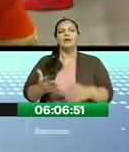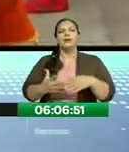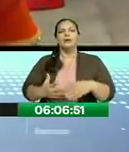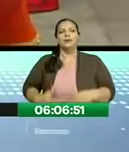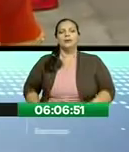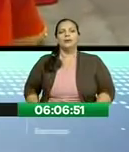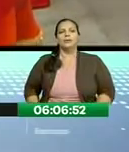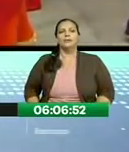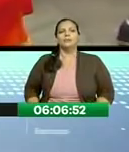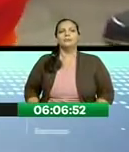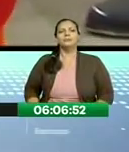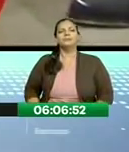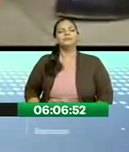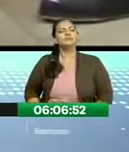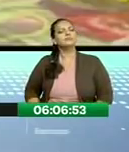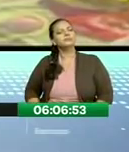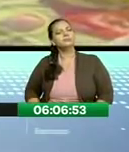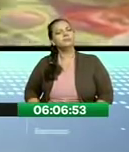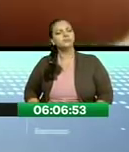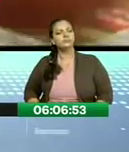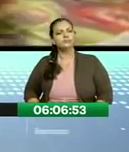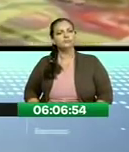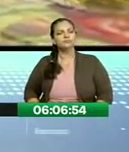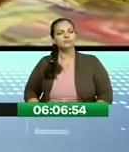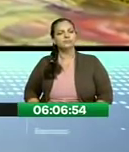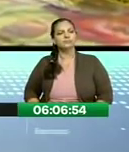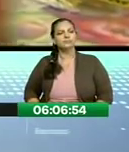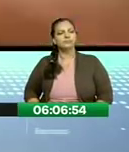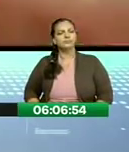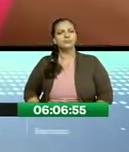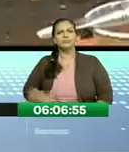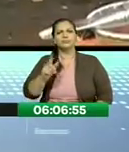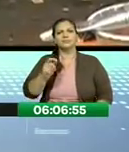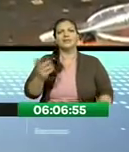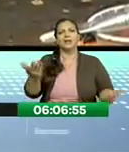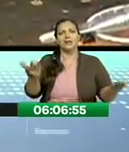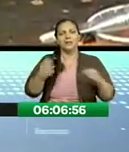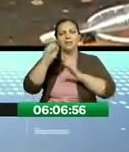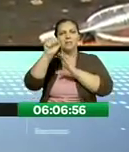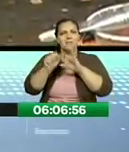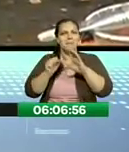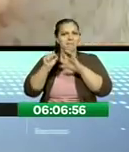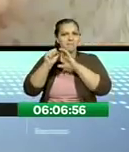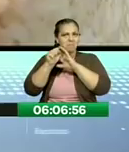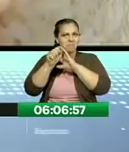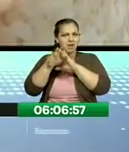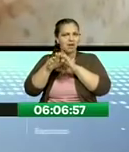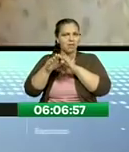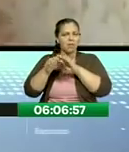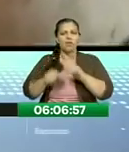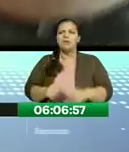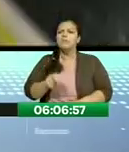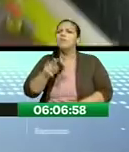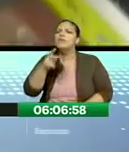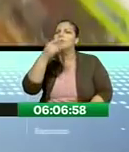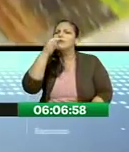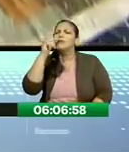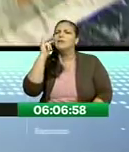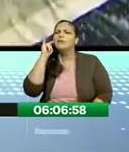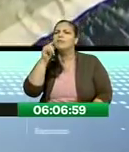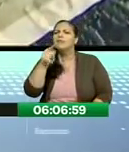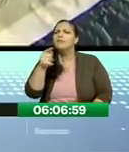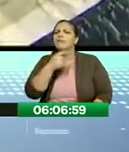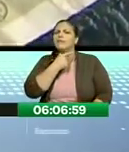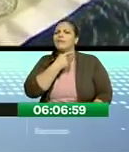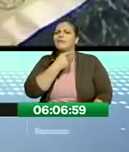lo que representan esas figuras infantiles, que son las que llenan la alegría de los niños. Claro. No hay que